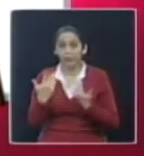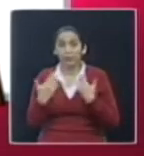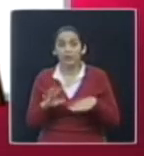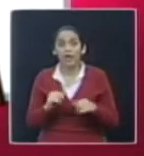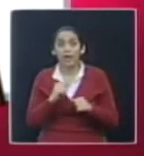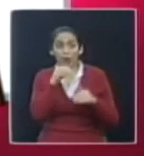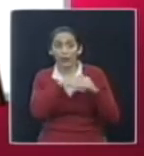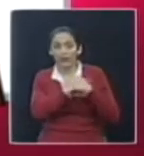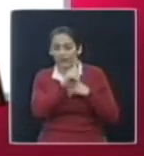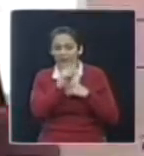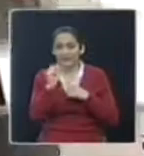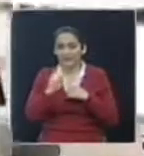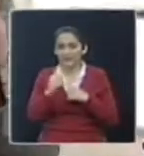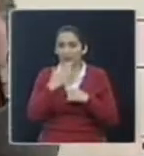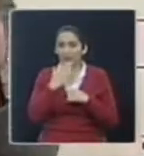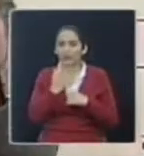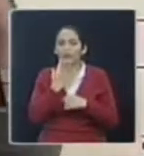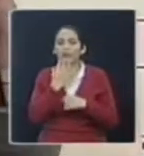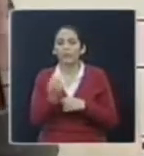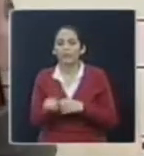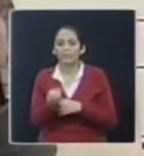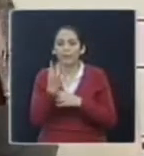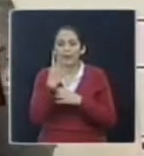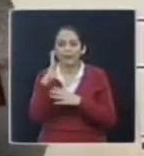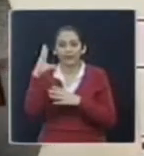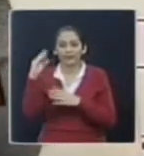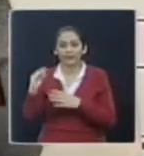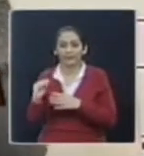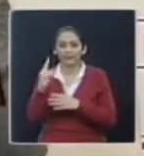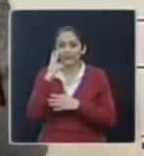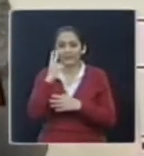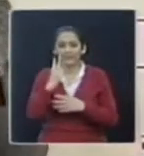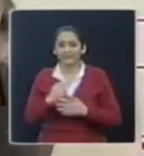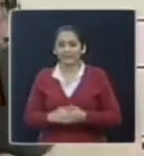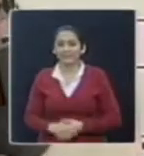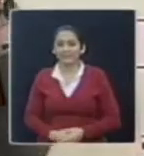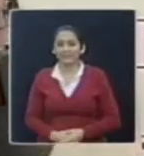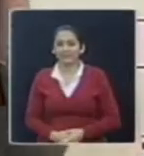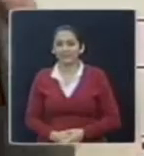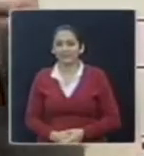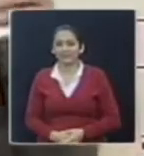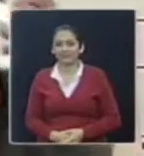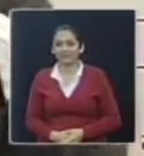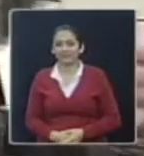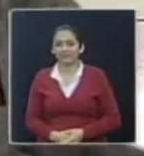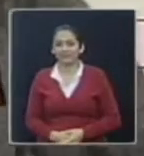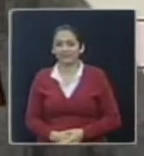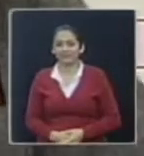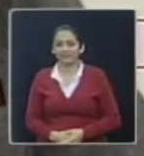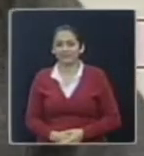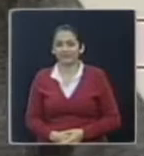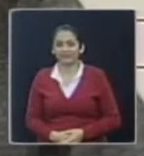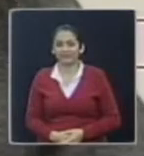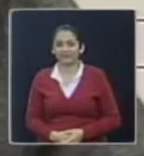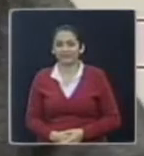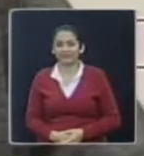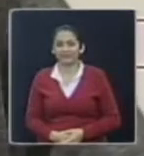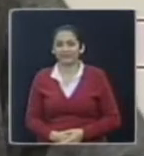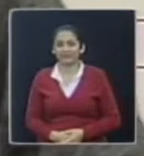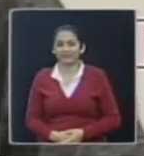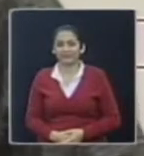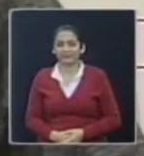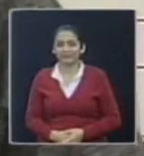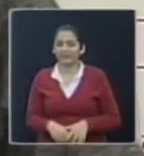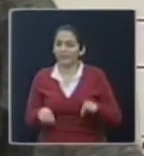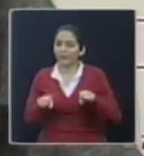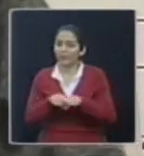son enfocados en blancos y negros. De igual manera tenemos nuestros zapatos sports, que son más como